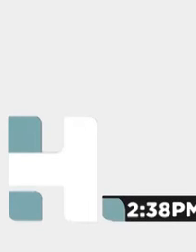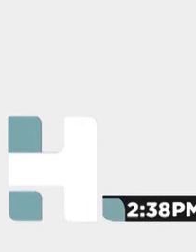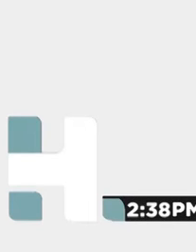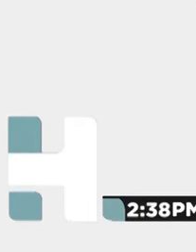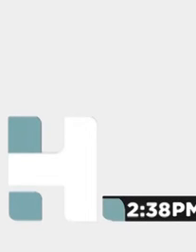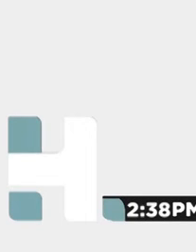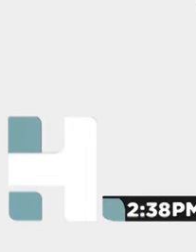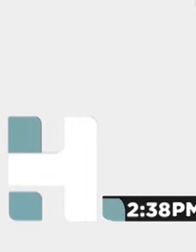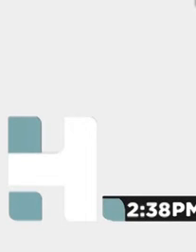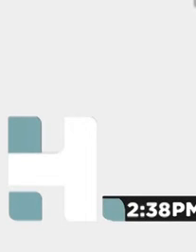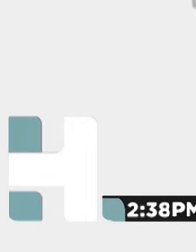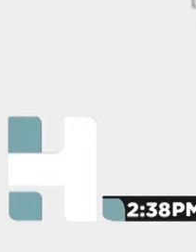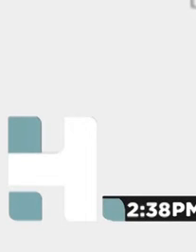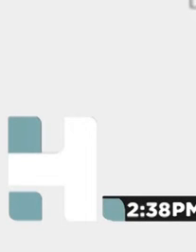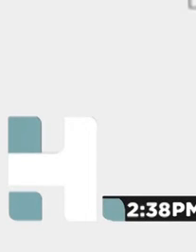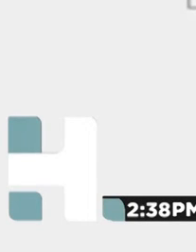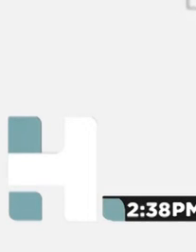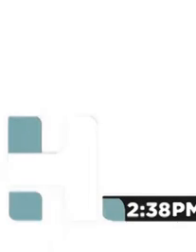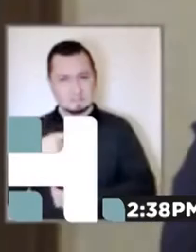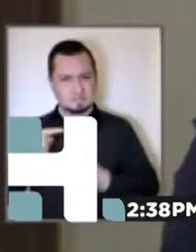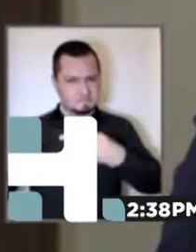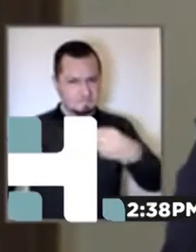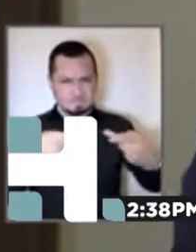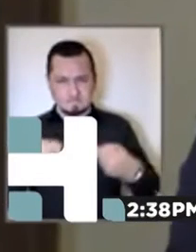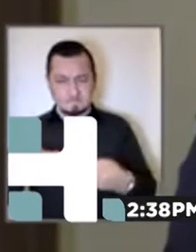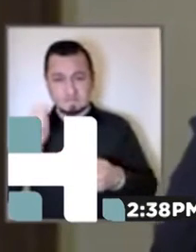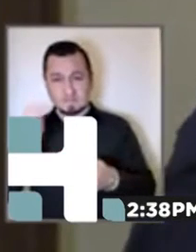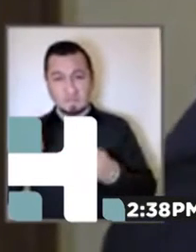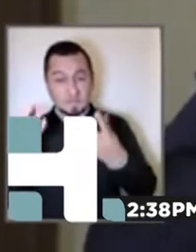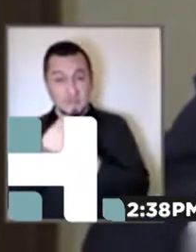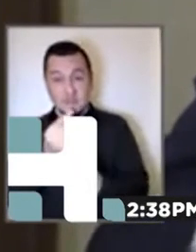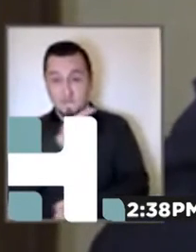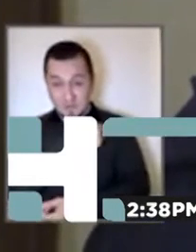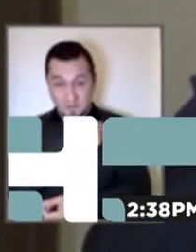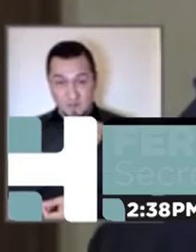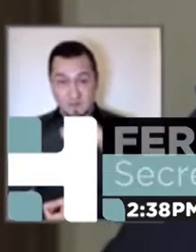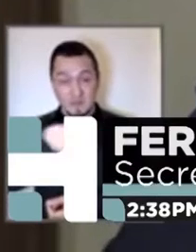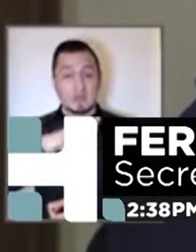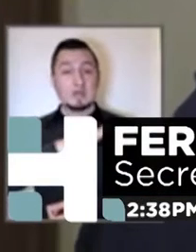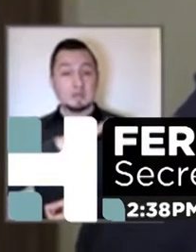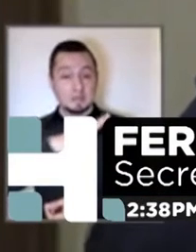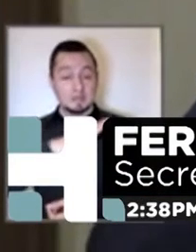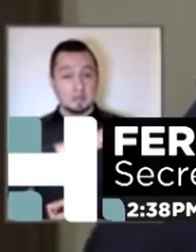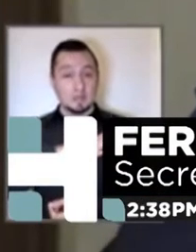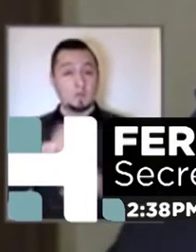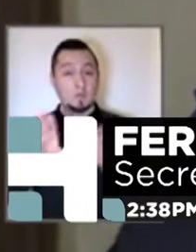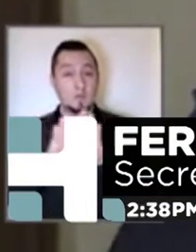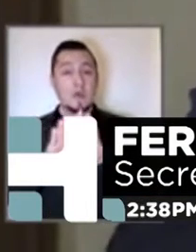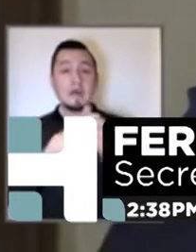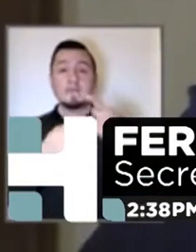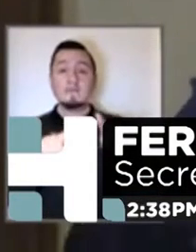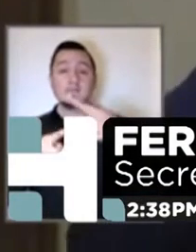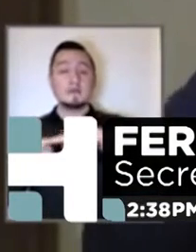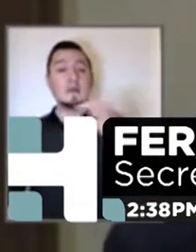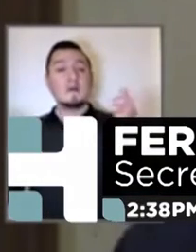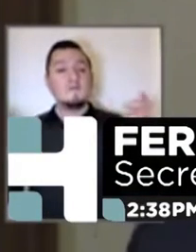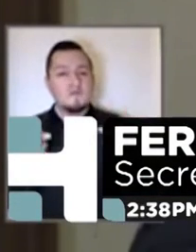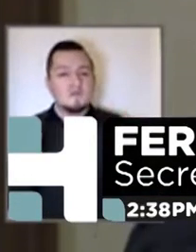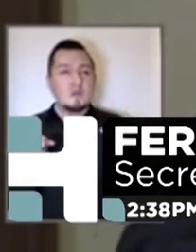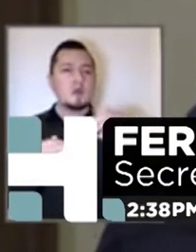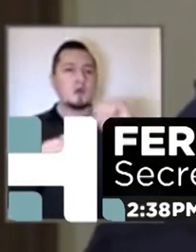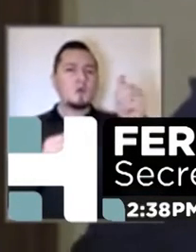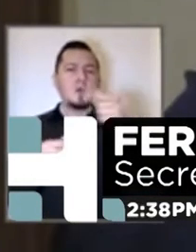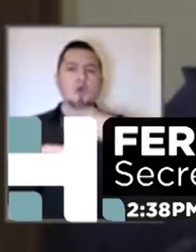es AstraZeneca y otro es CanSino Biologics, porque cada una de estas vacunas tiene una logística diferente, un